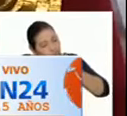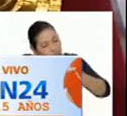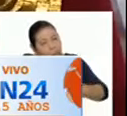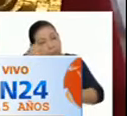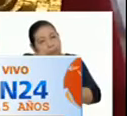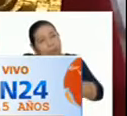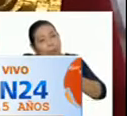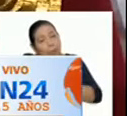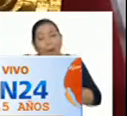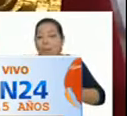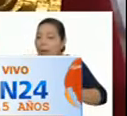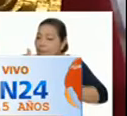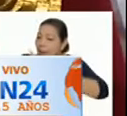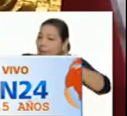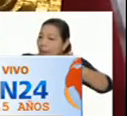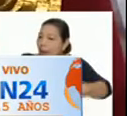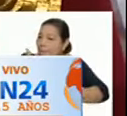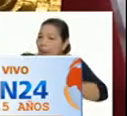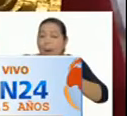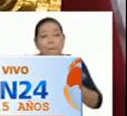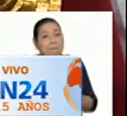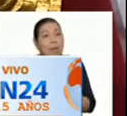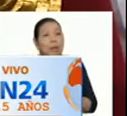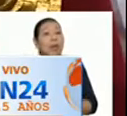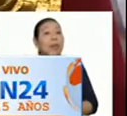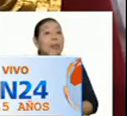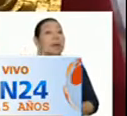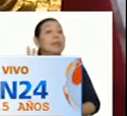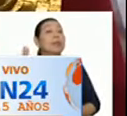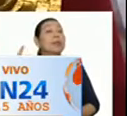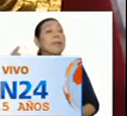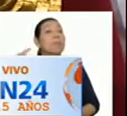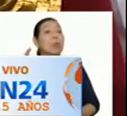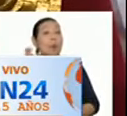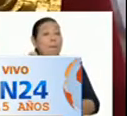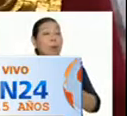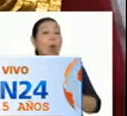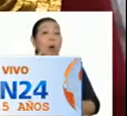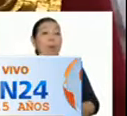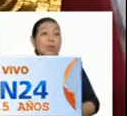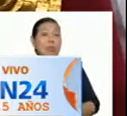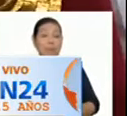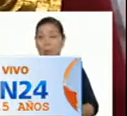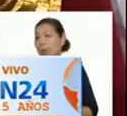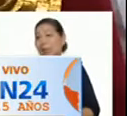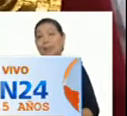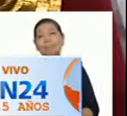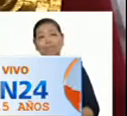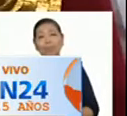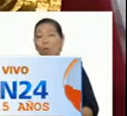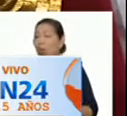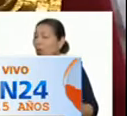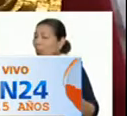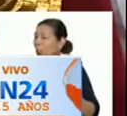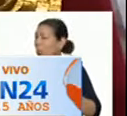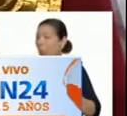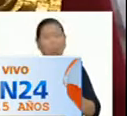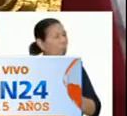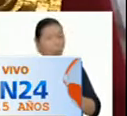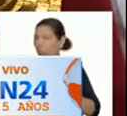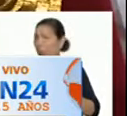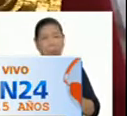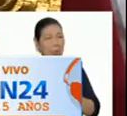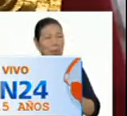seguir trabajando por los más de 33 millones de peruanas y peruanos. No nos vamos a distraer